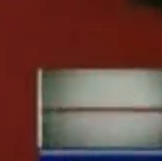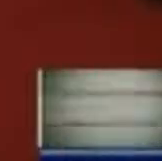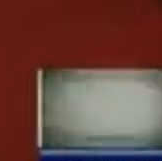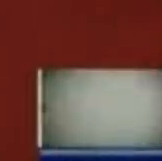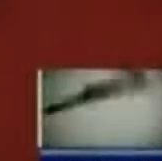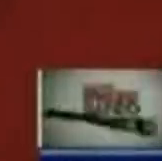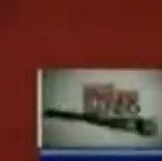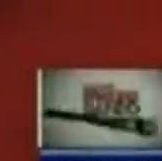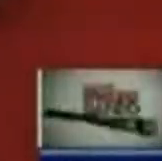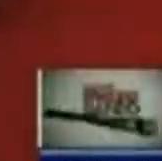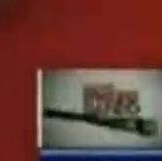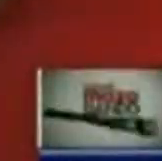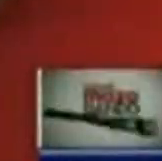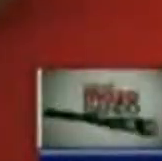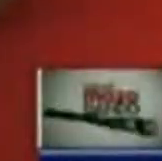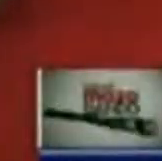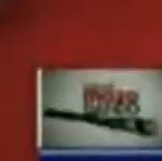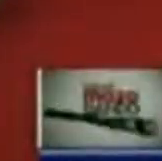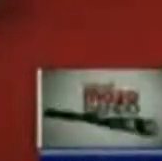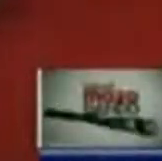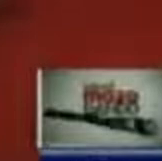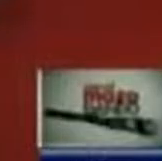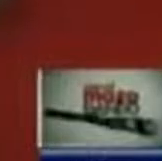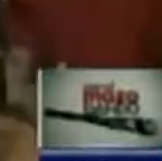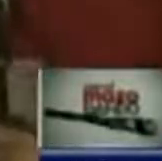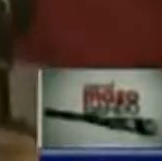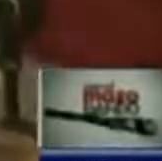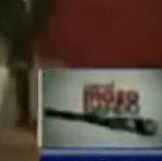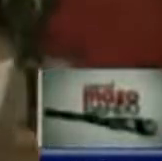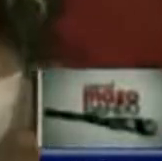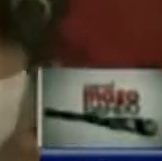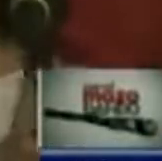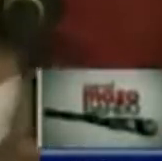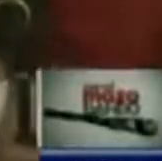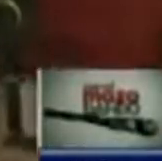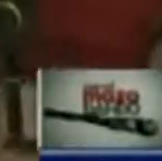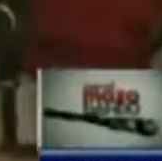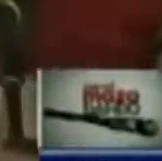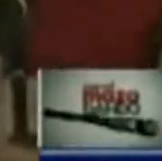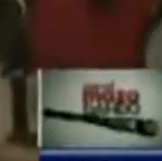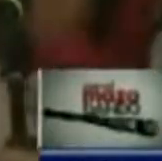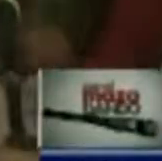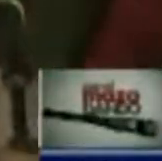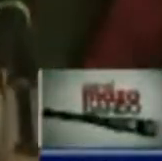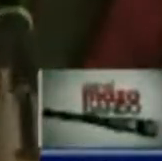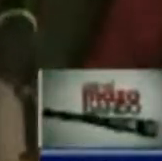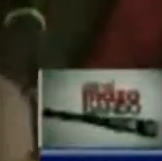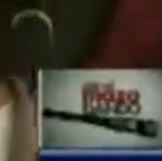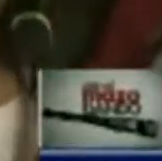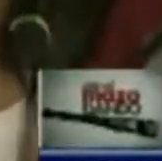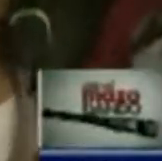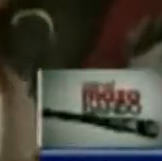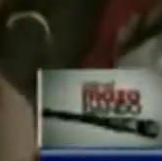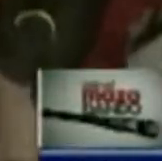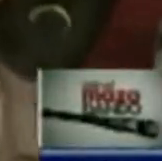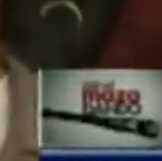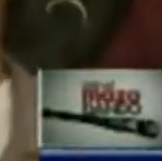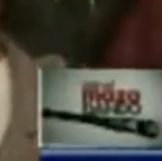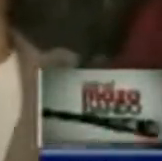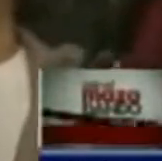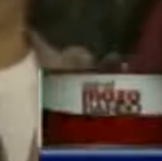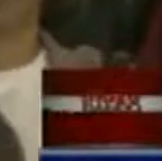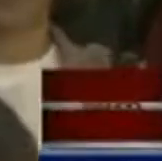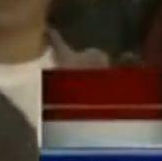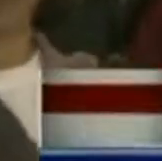seguro que me querías una tarde la muchacha una rosa del socavada